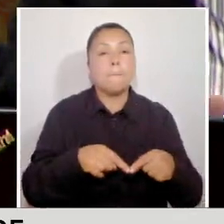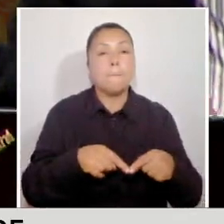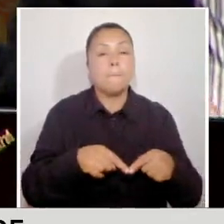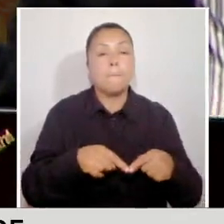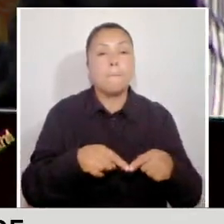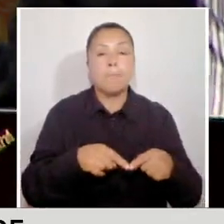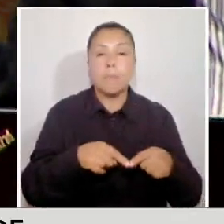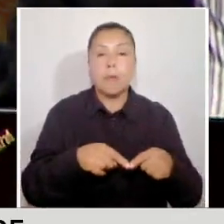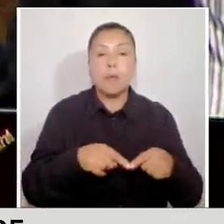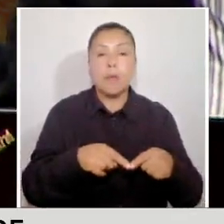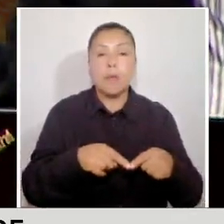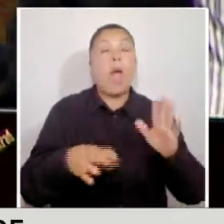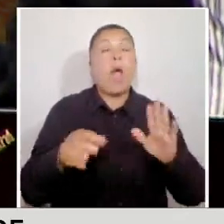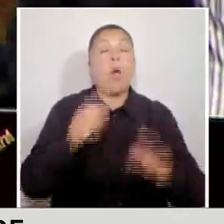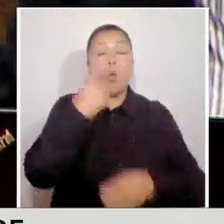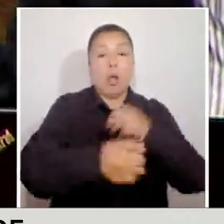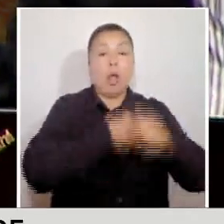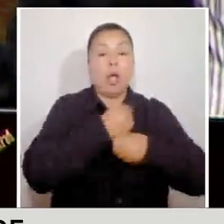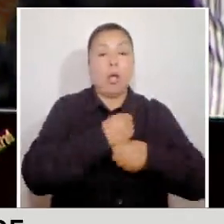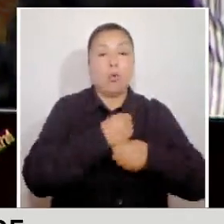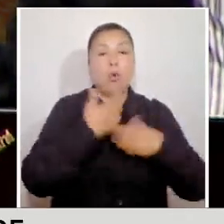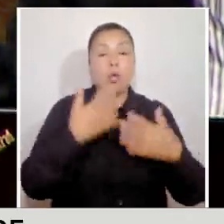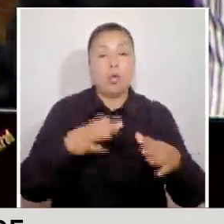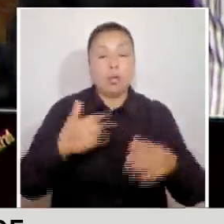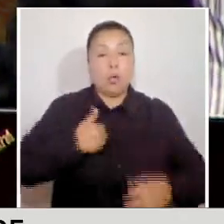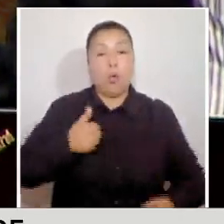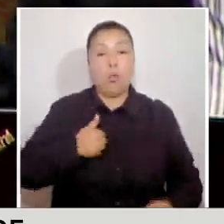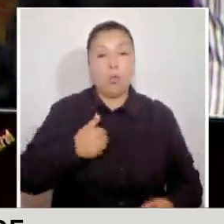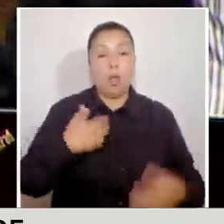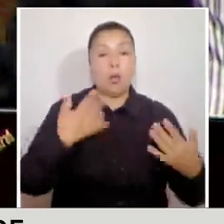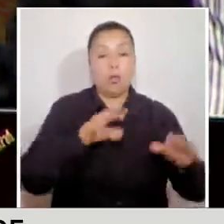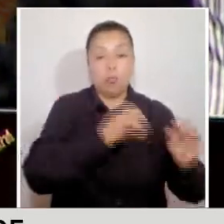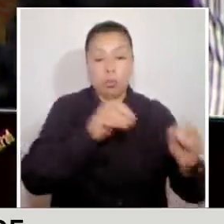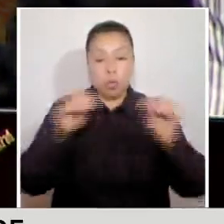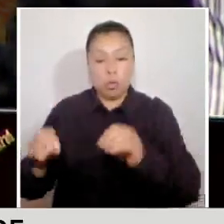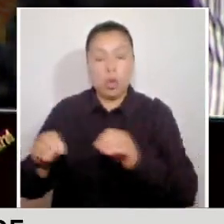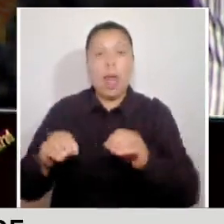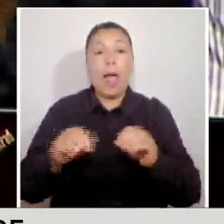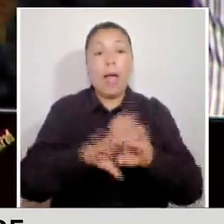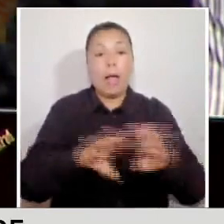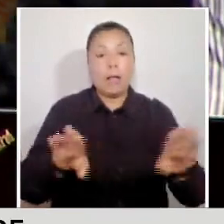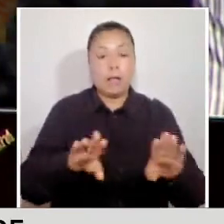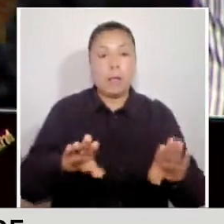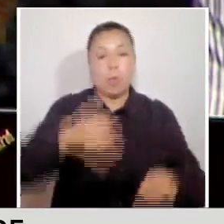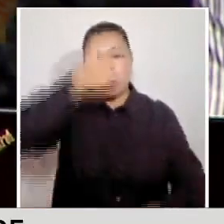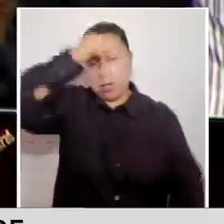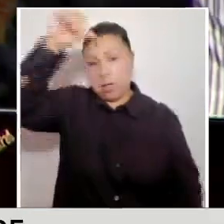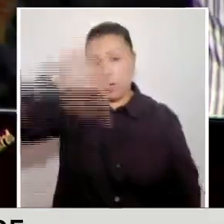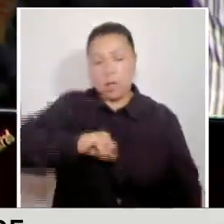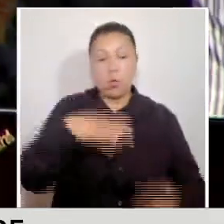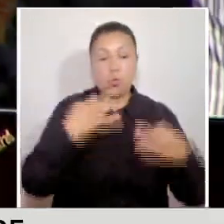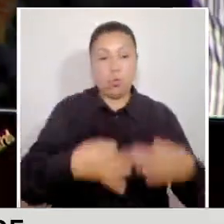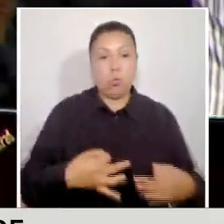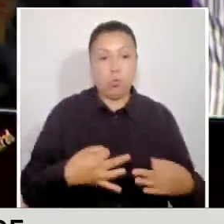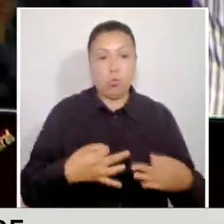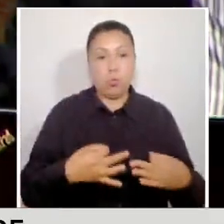hasta un máximo un año el que se cumplirá con posterioridad al término de la pena originalmente